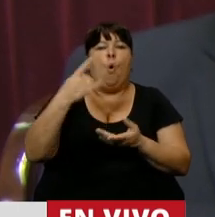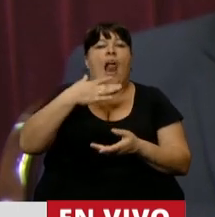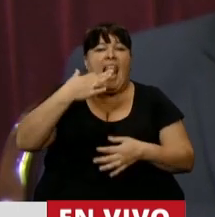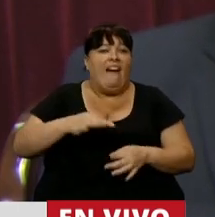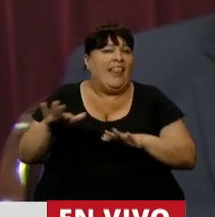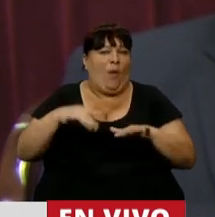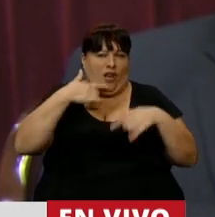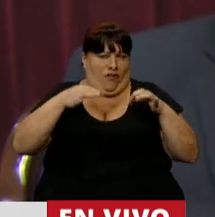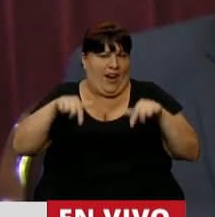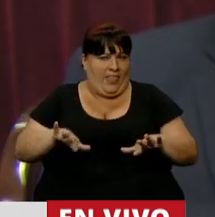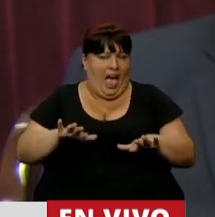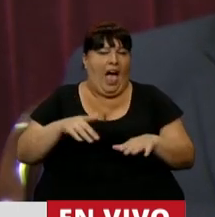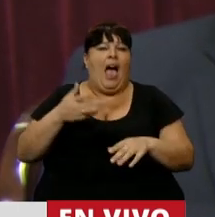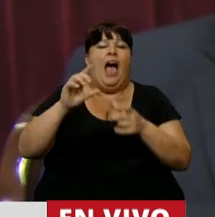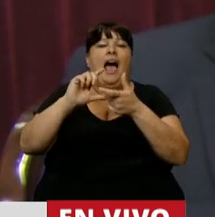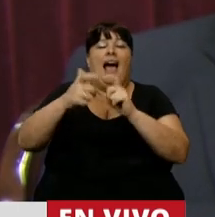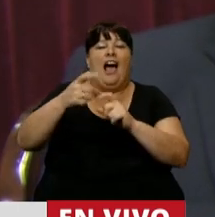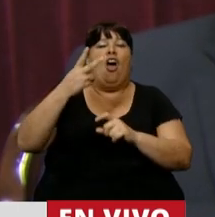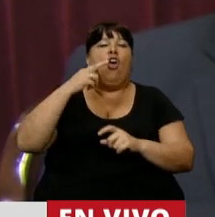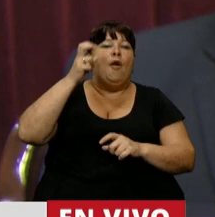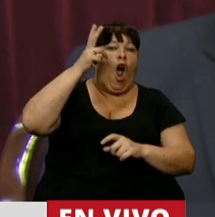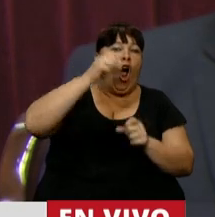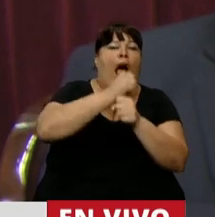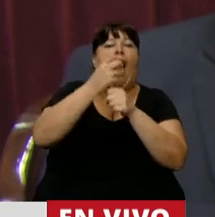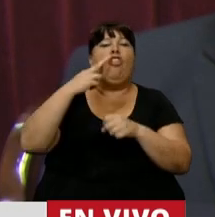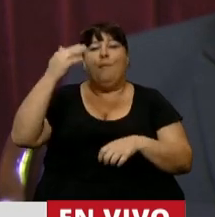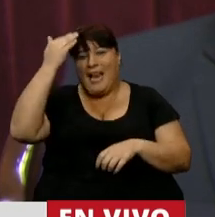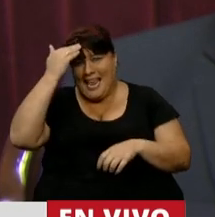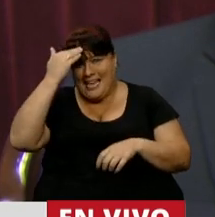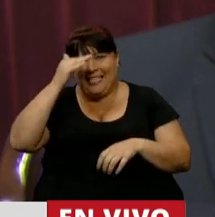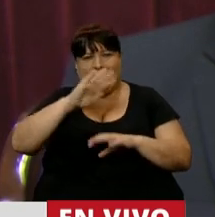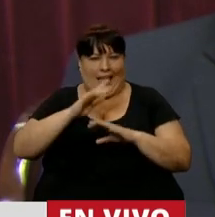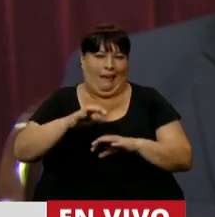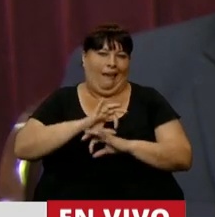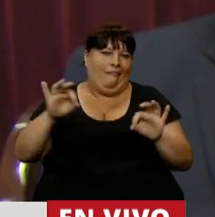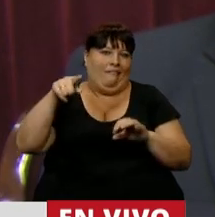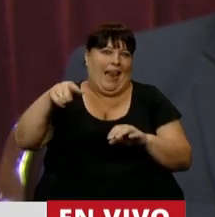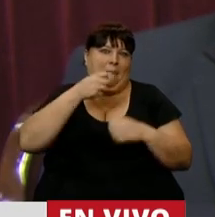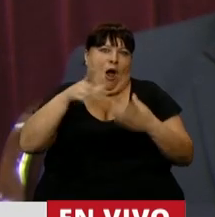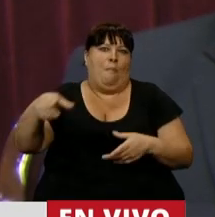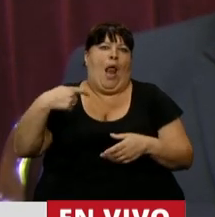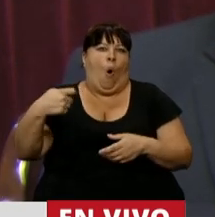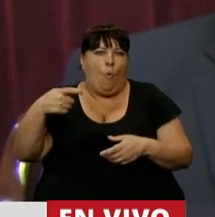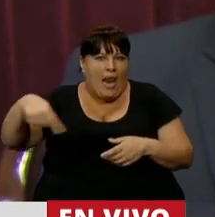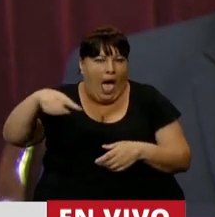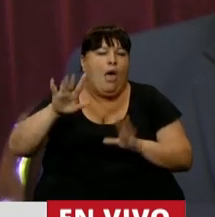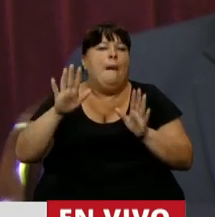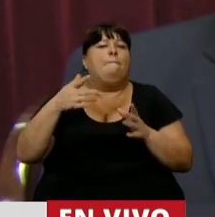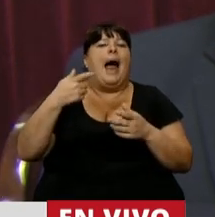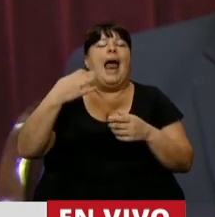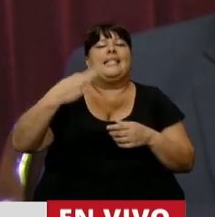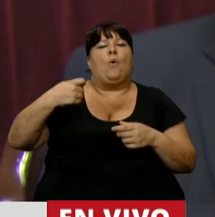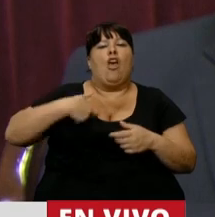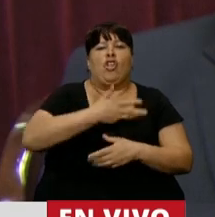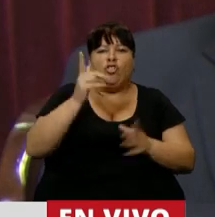única verdad es la realidad. La fórmula del 2008 al 2015 fue absolutamente ventajosa para nuestros jubilados y jubiladas y para el sistema de seguridad